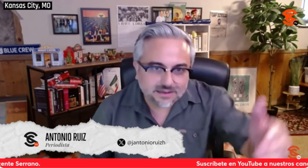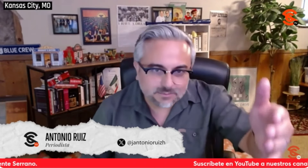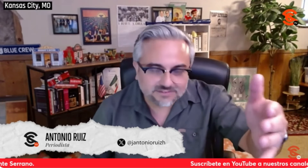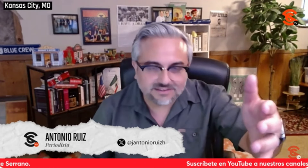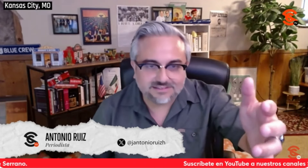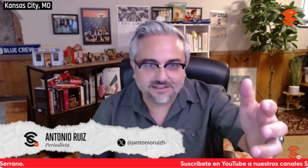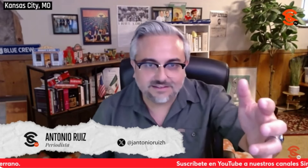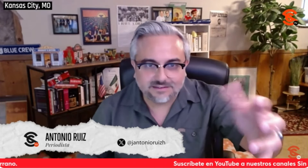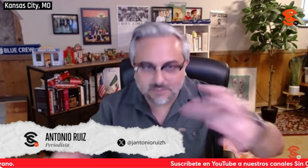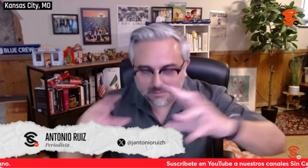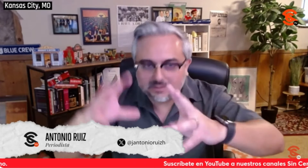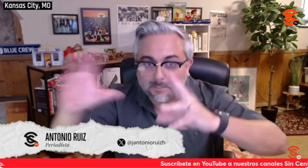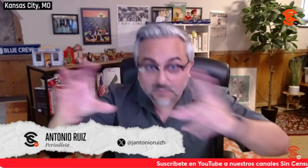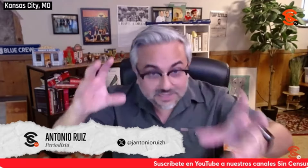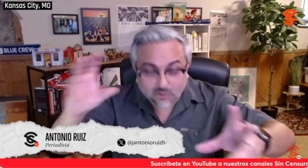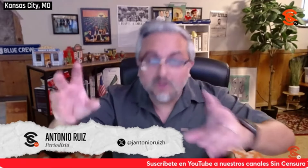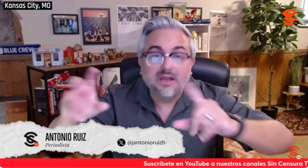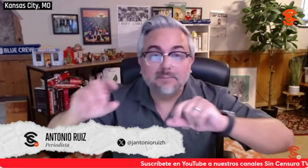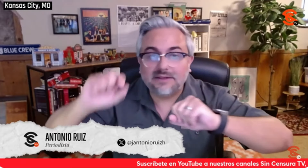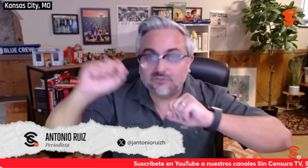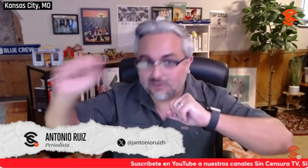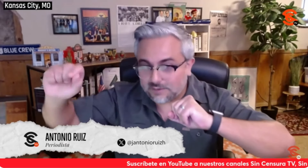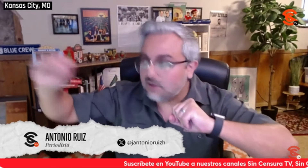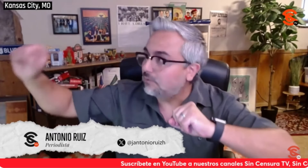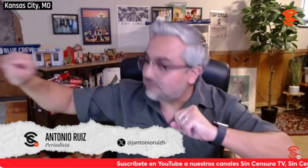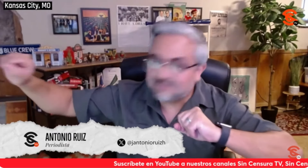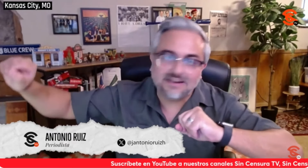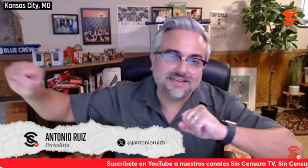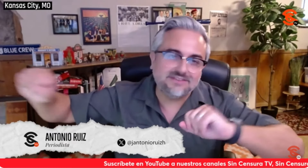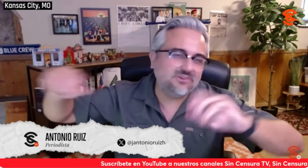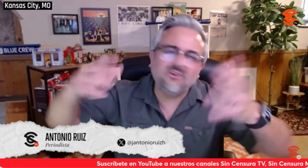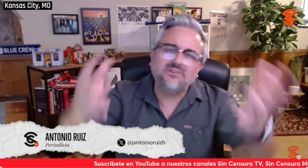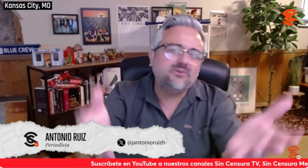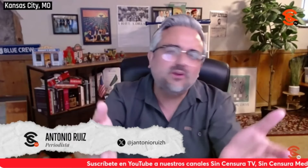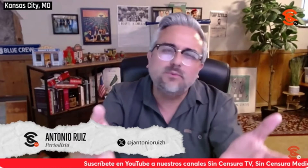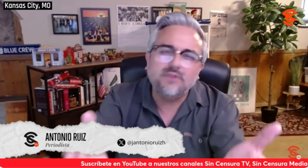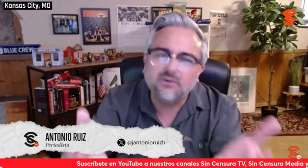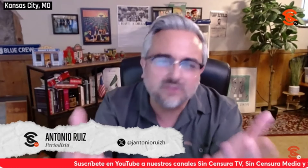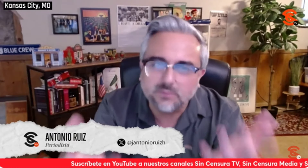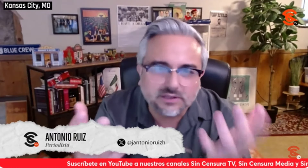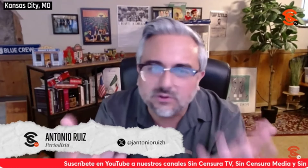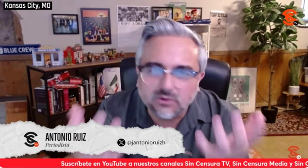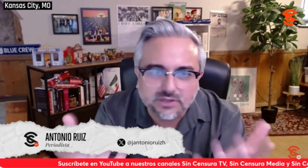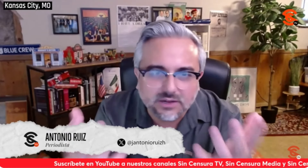ahí el presidente dice, mire, vamos a ponerlo para que ustedes vean cómo sí está leyendo. Yo no se lo quiero